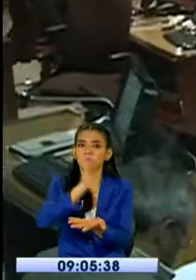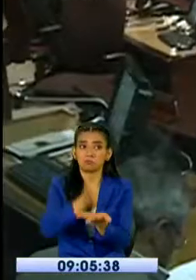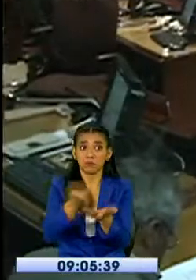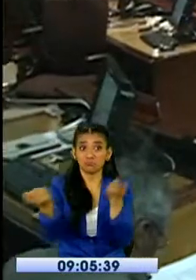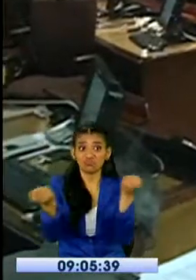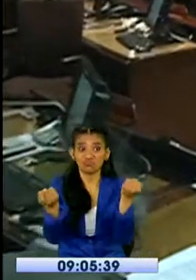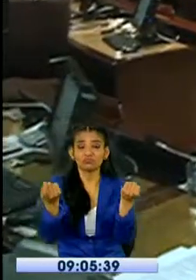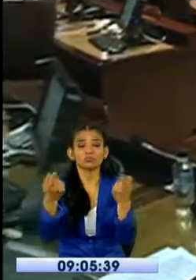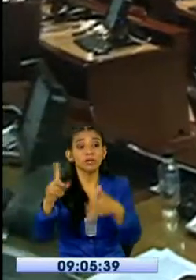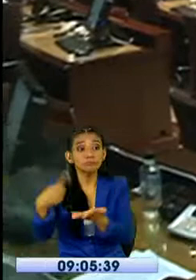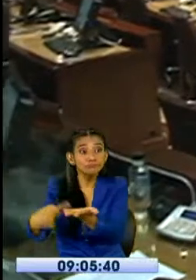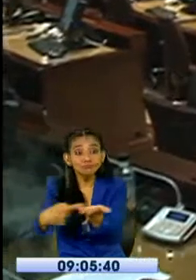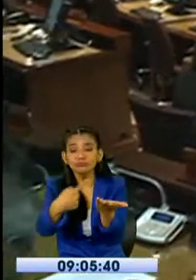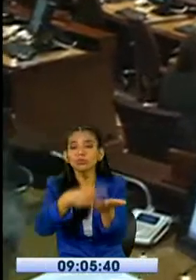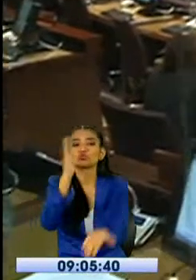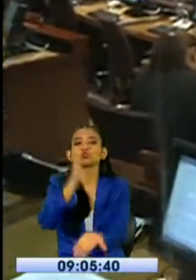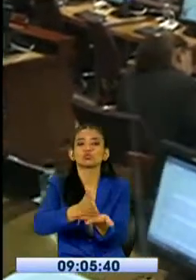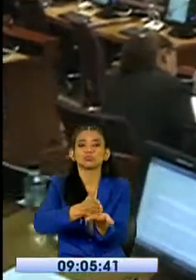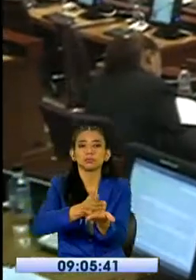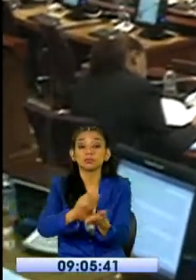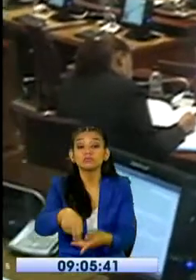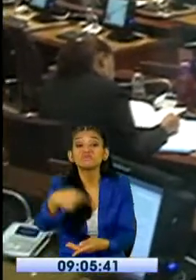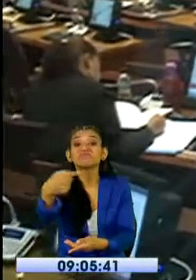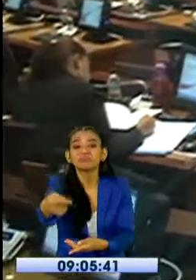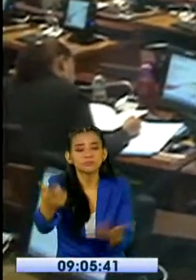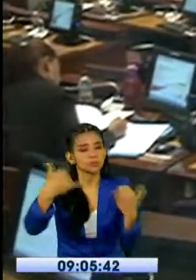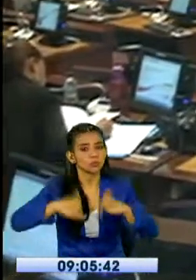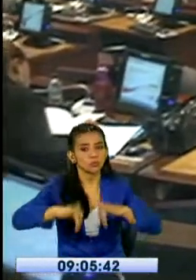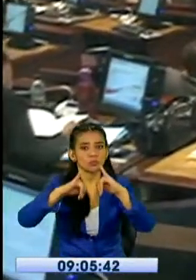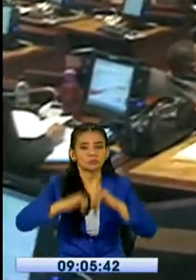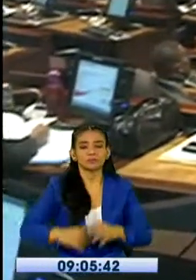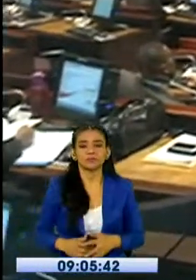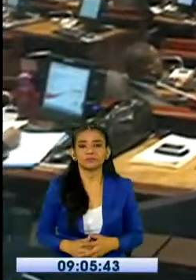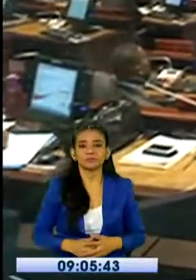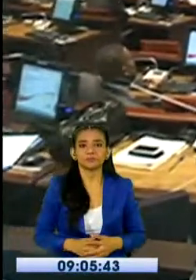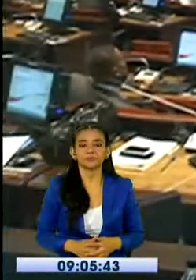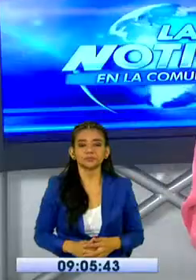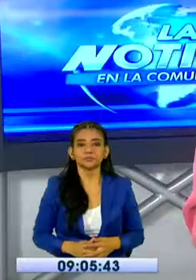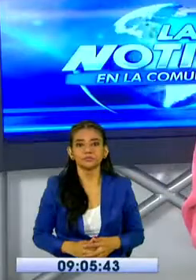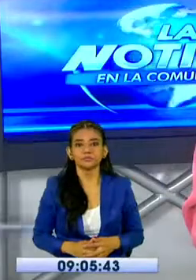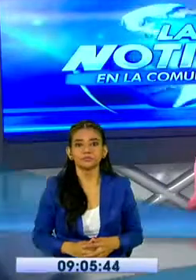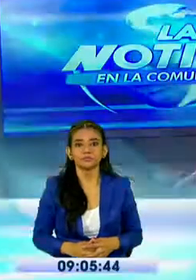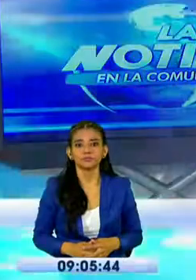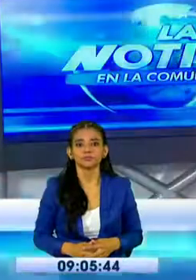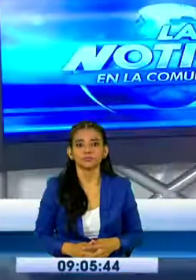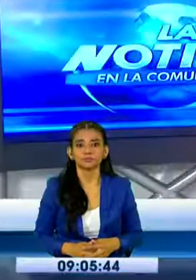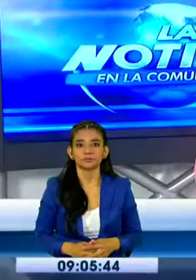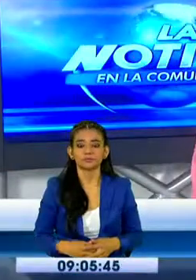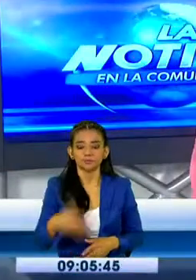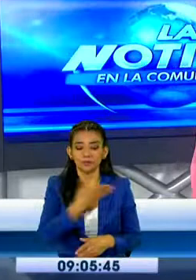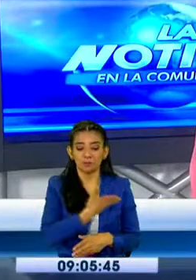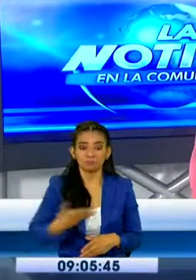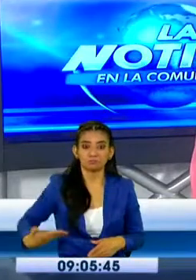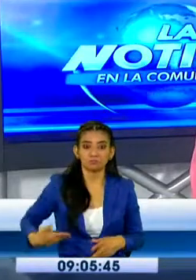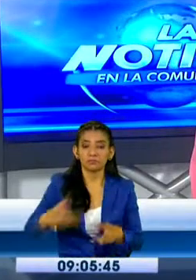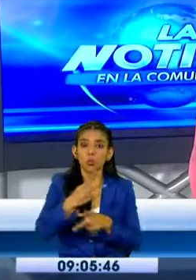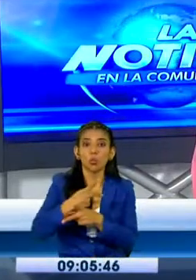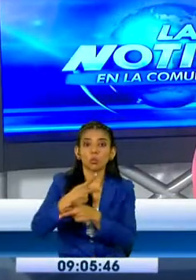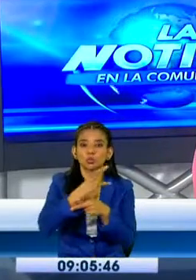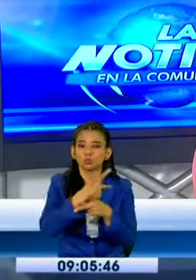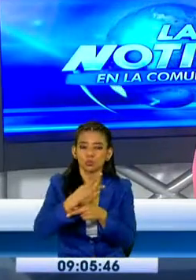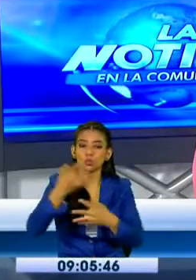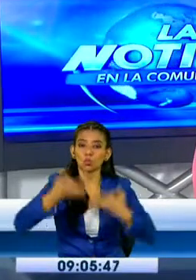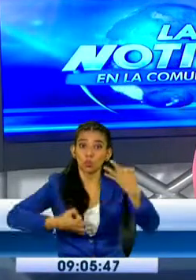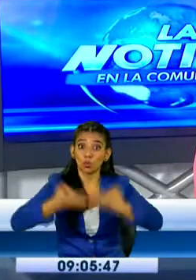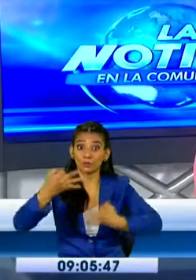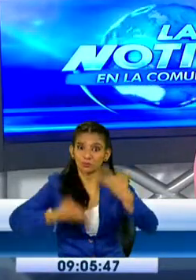Se espera que esta sea retomada en los próximos días. Informó Javier Gallo. El presidente del Consejo de la Judicatura, Gustavo Yalc,